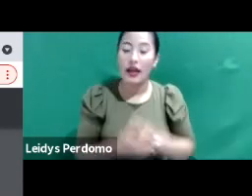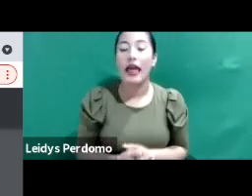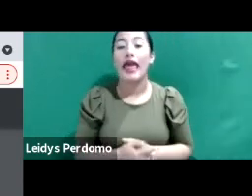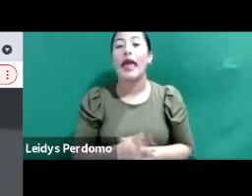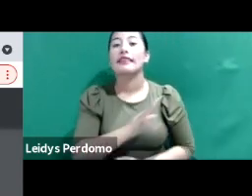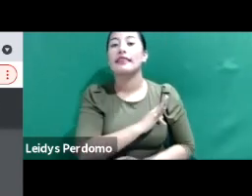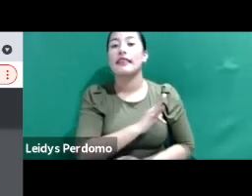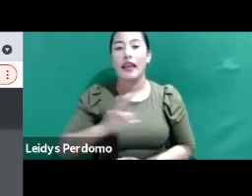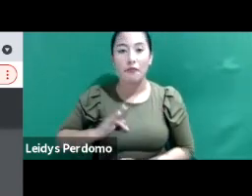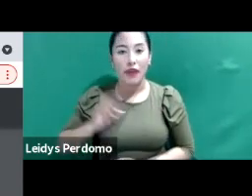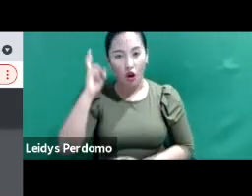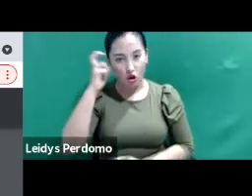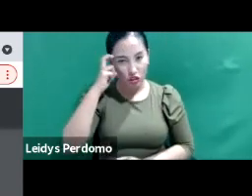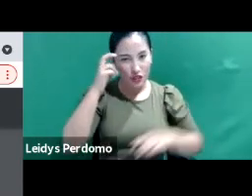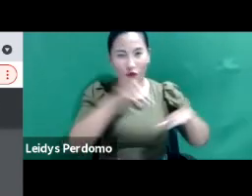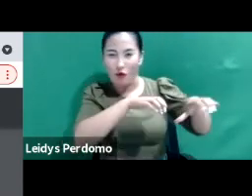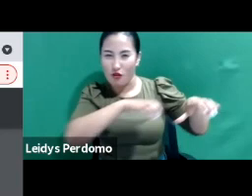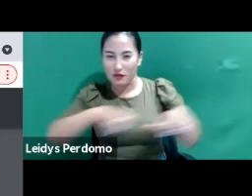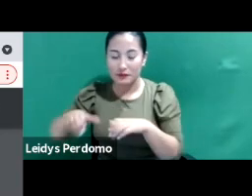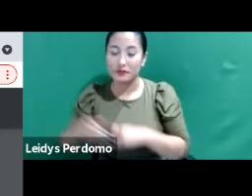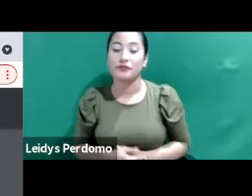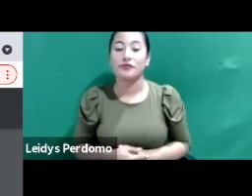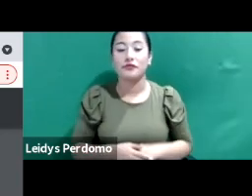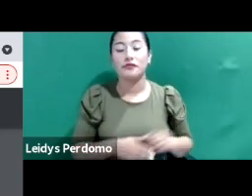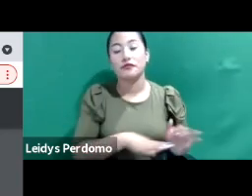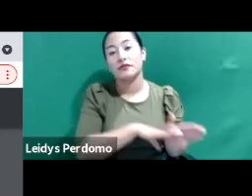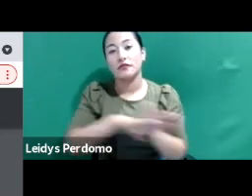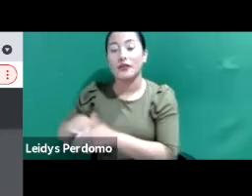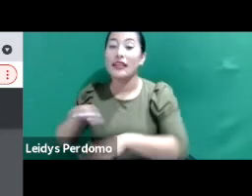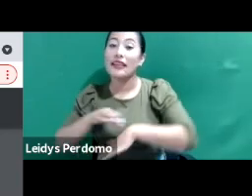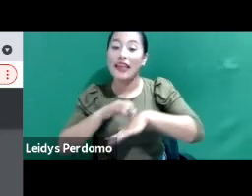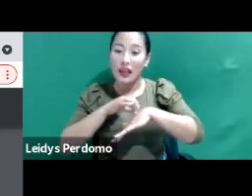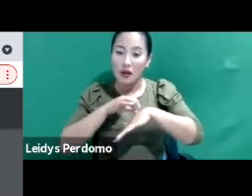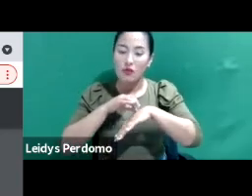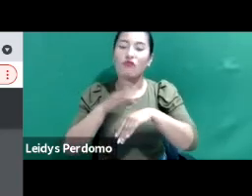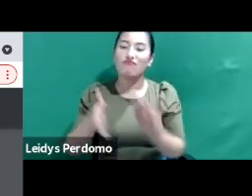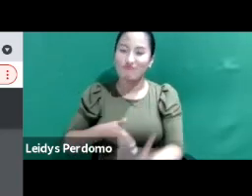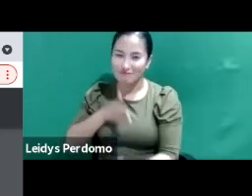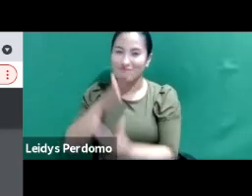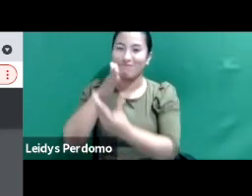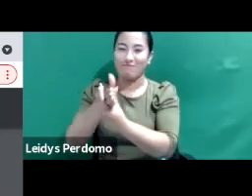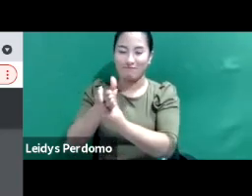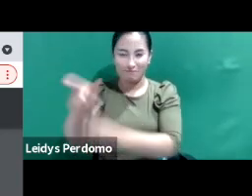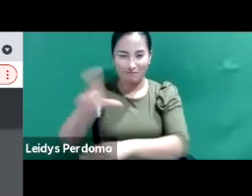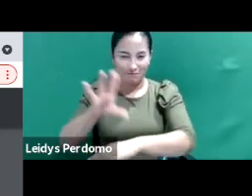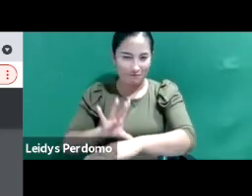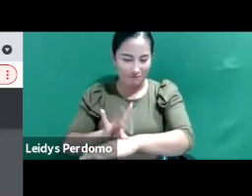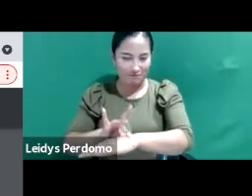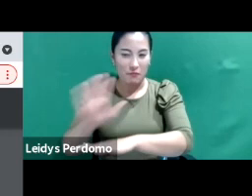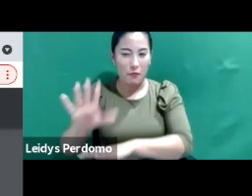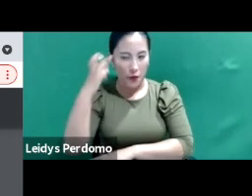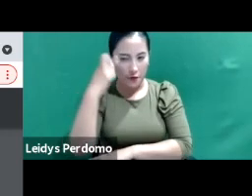cognitivo-conductual, remitir a neuroactividad externa para canalizar, TEA nuevamente sale